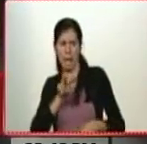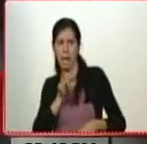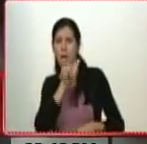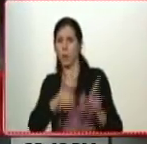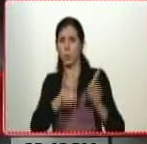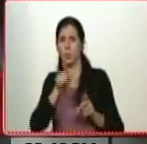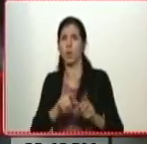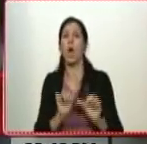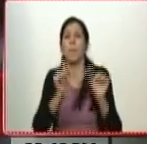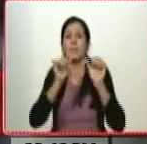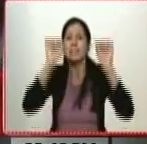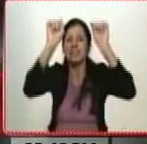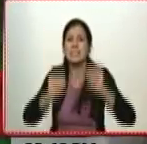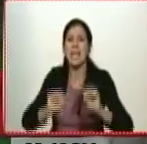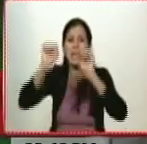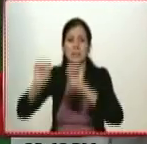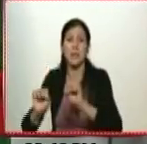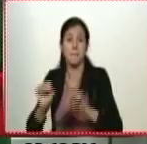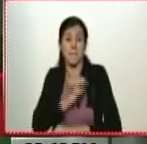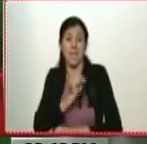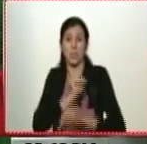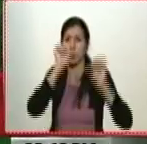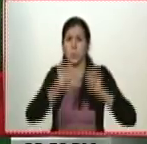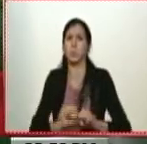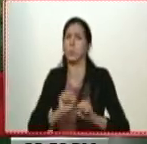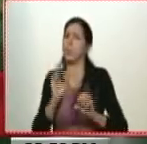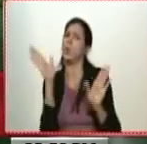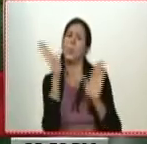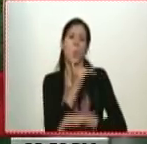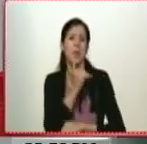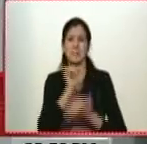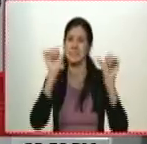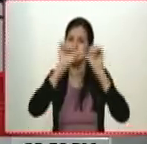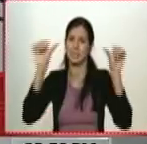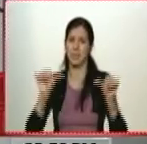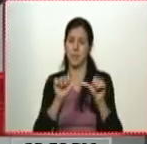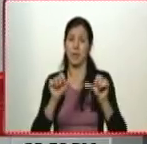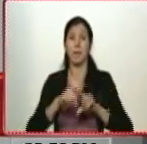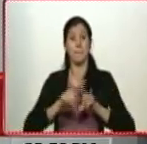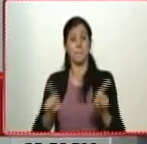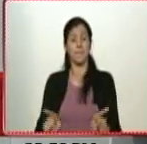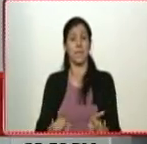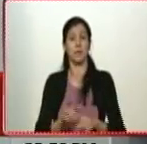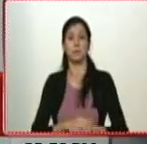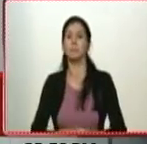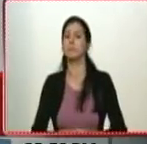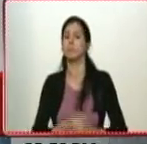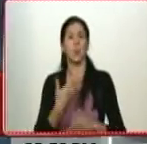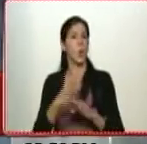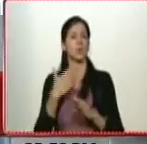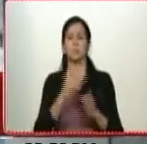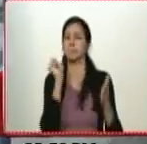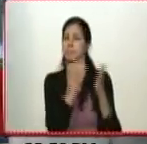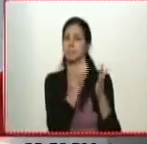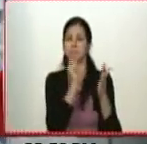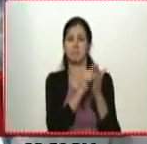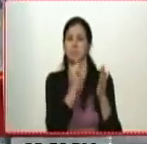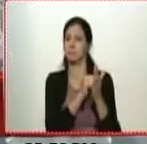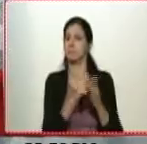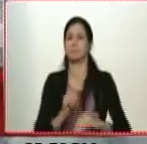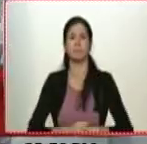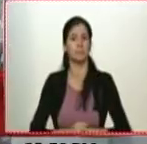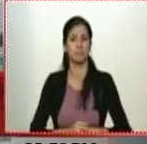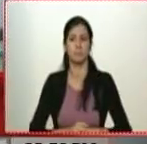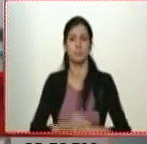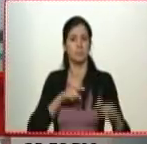locales comenzaron a cerrar sus puertas alegando que no había sistema. Sin embargo, este hecho no fue impedimento para que se realizara